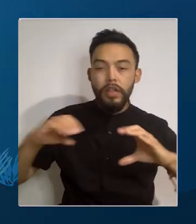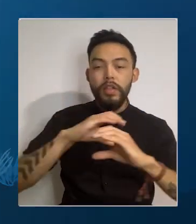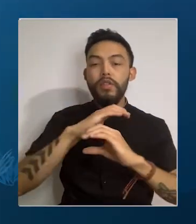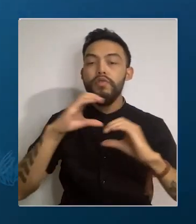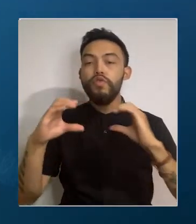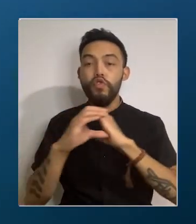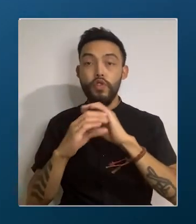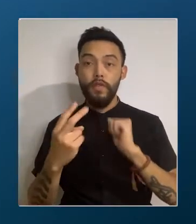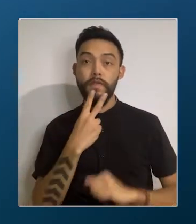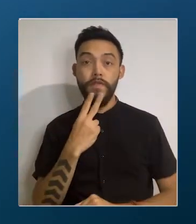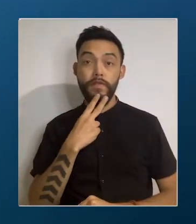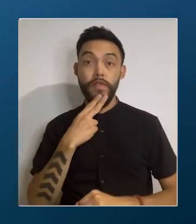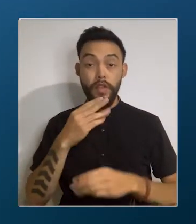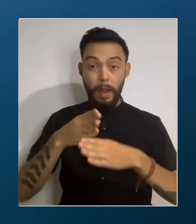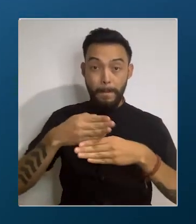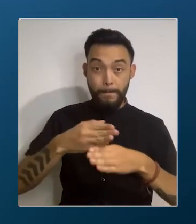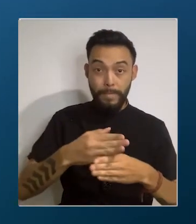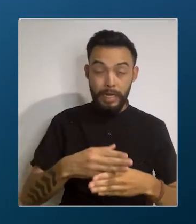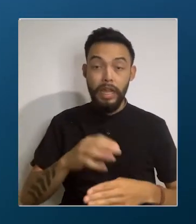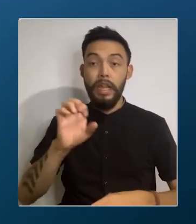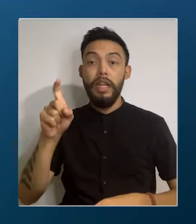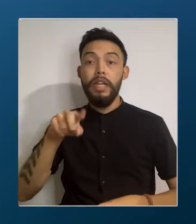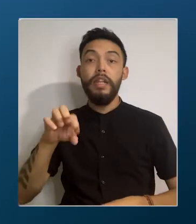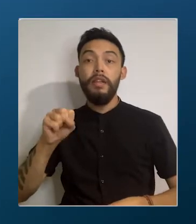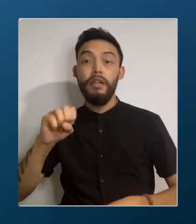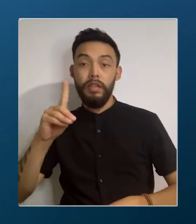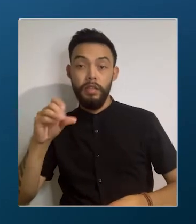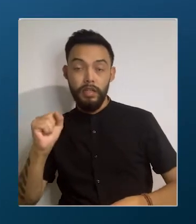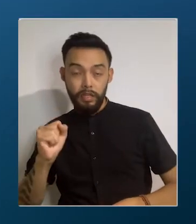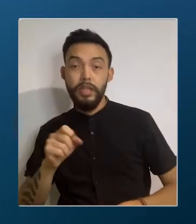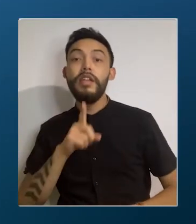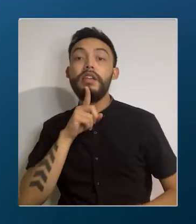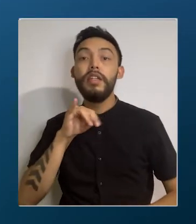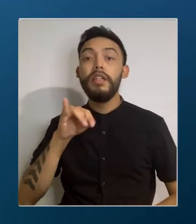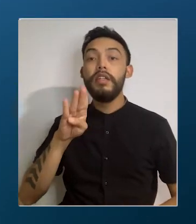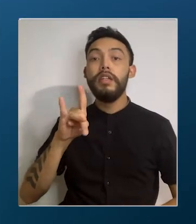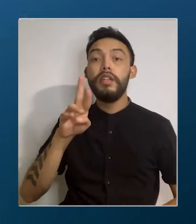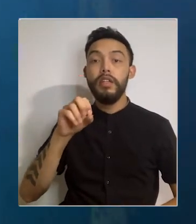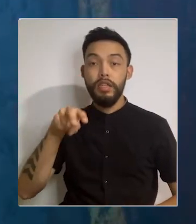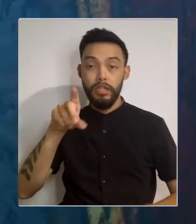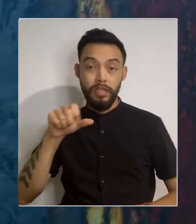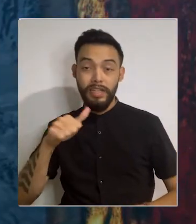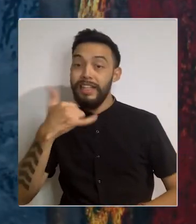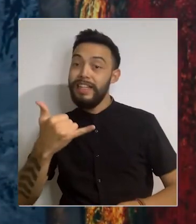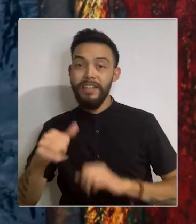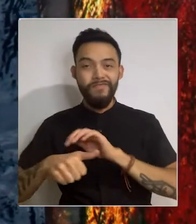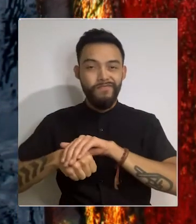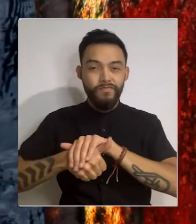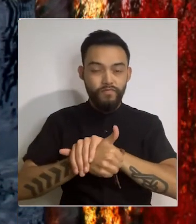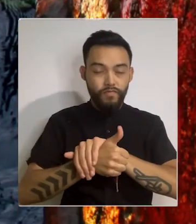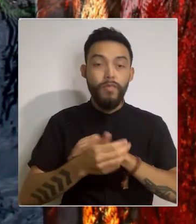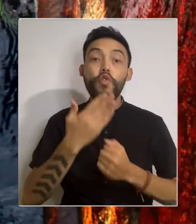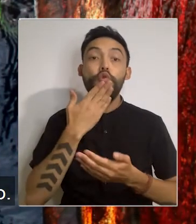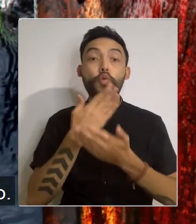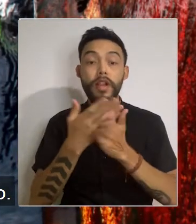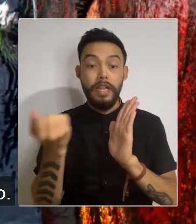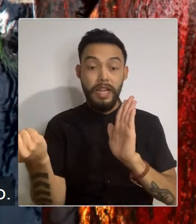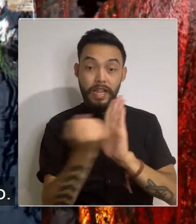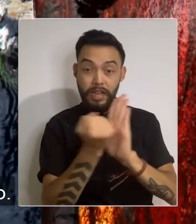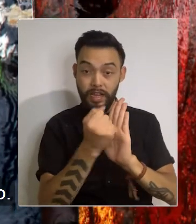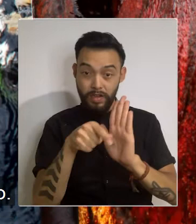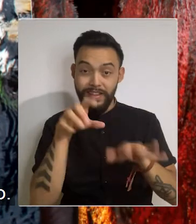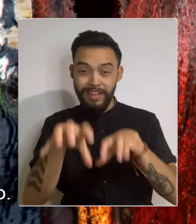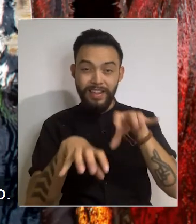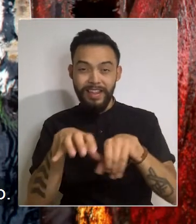de especies como el pez espada, los tiburones y tortugas marinas. Una vez marcada la especie, se puede